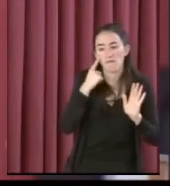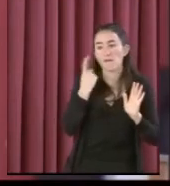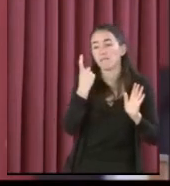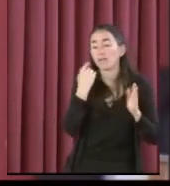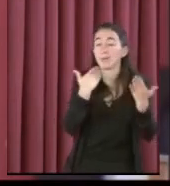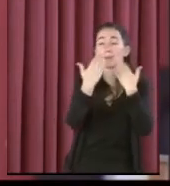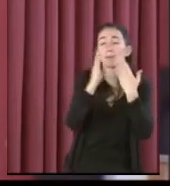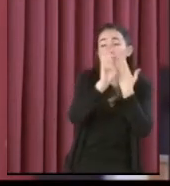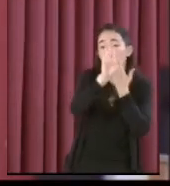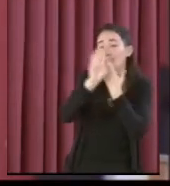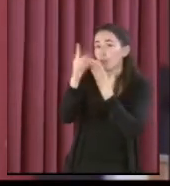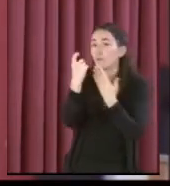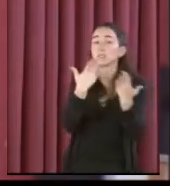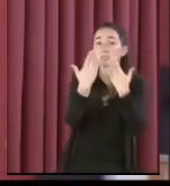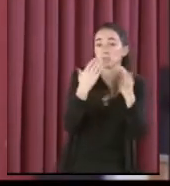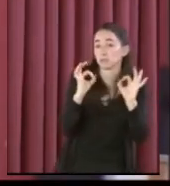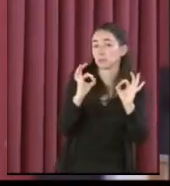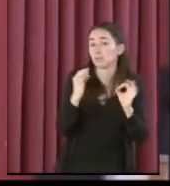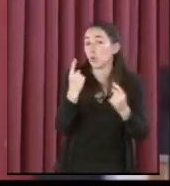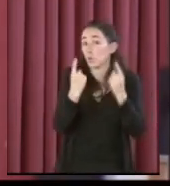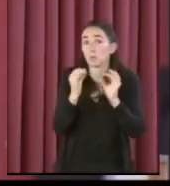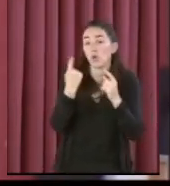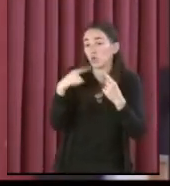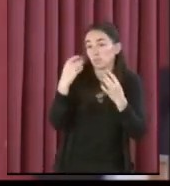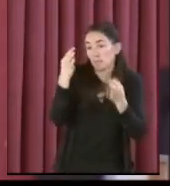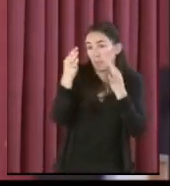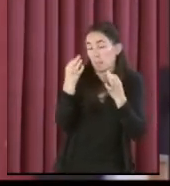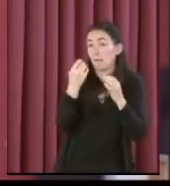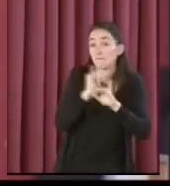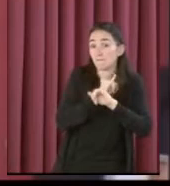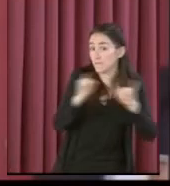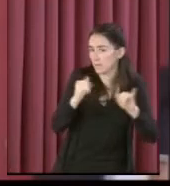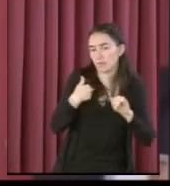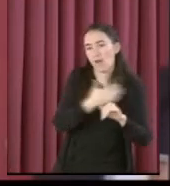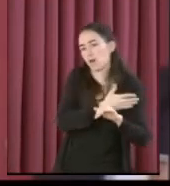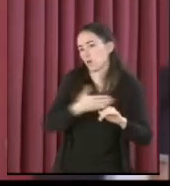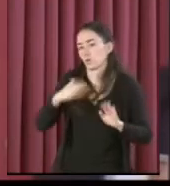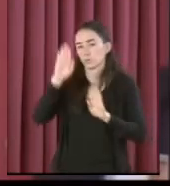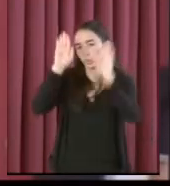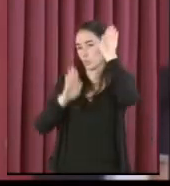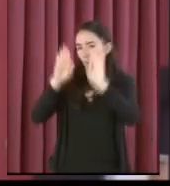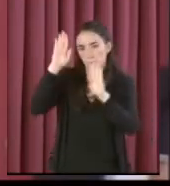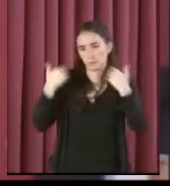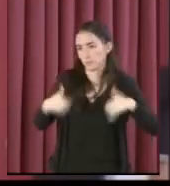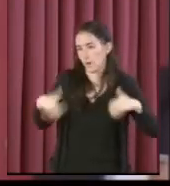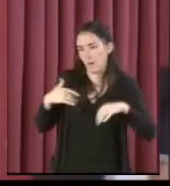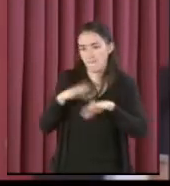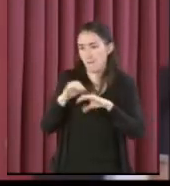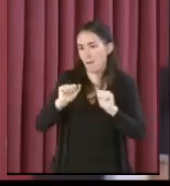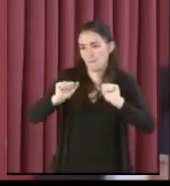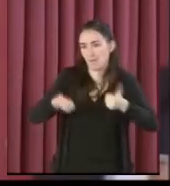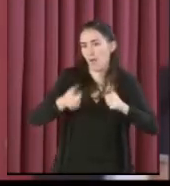vecinos. Nuestro objetivo es licitar las obras tan pronto como sea posible por la materialización de ese acuerdo.